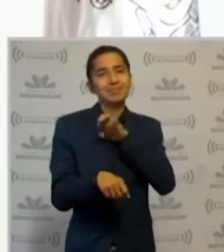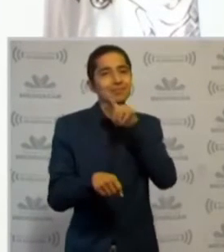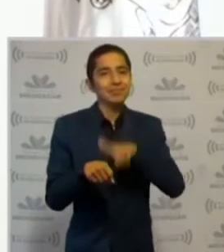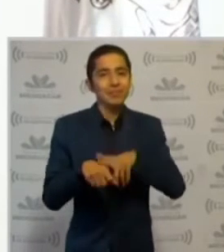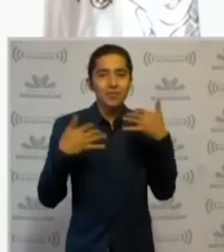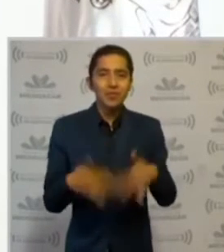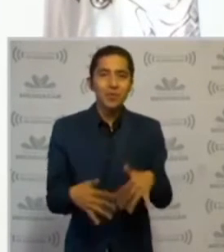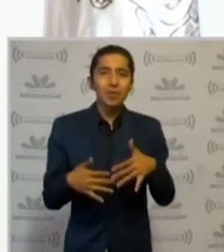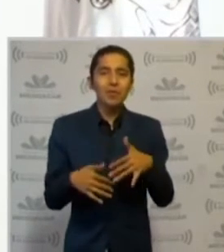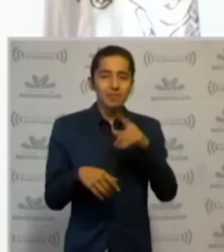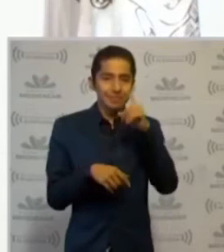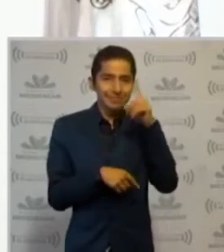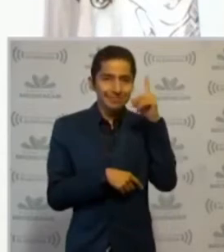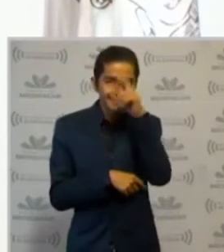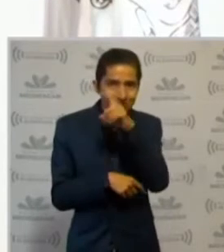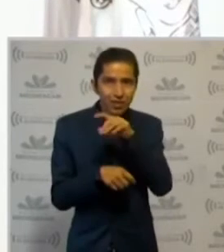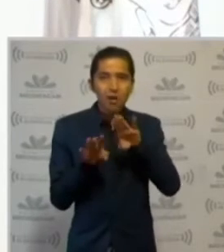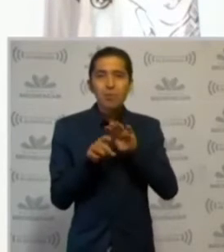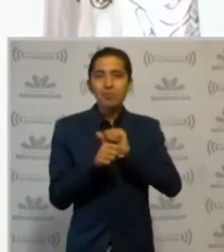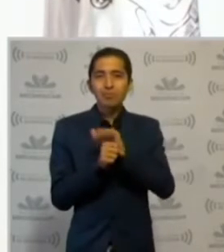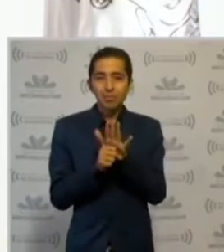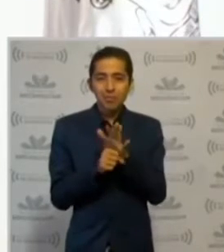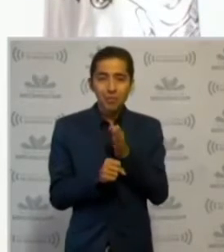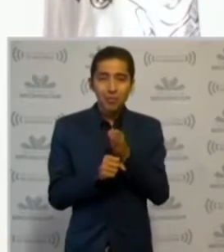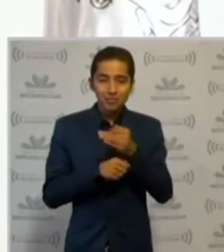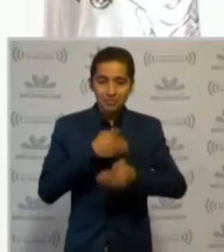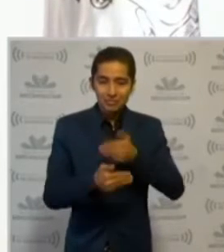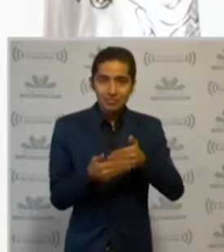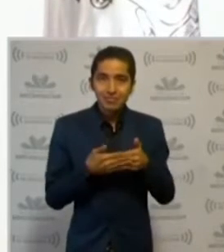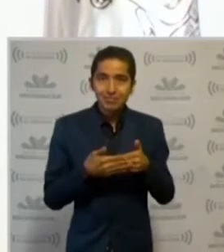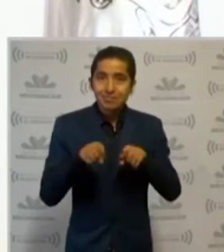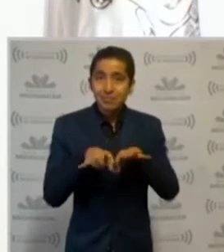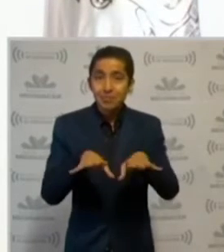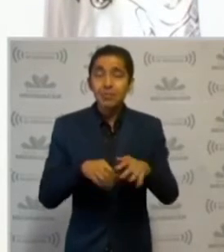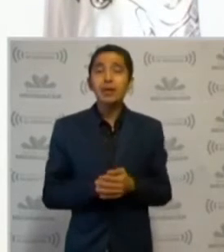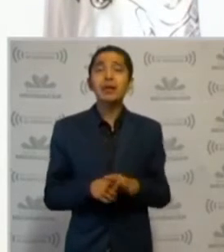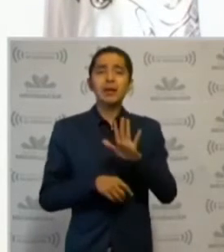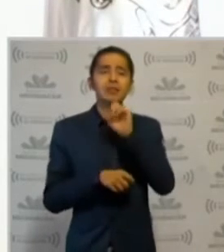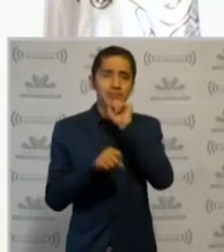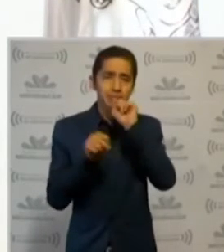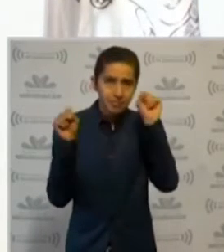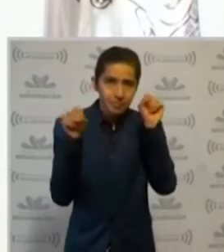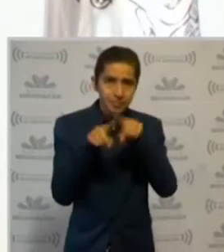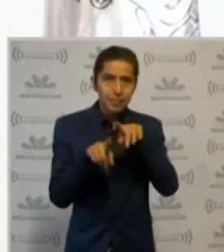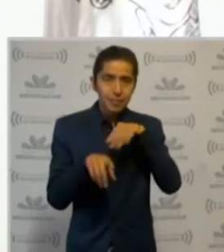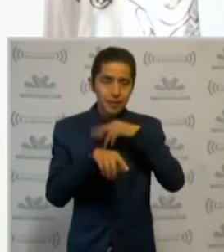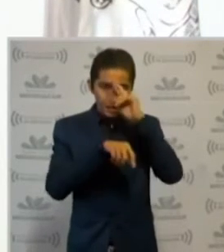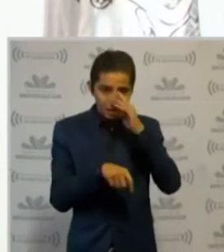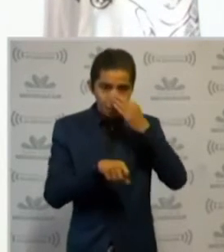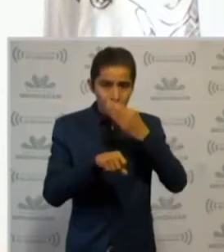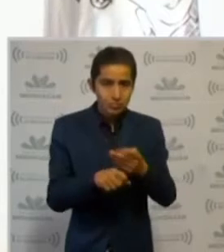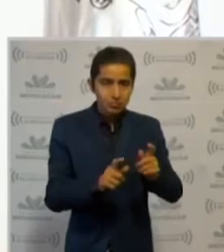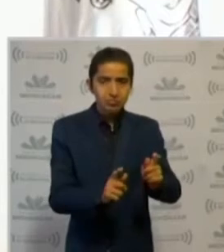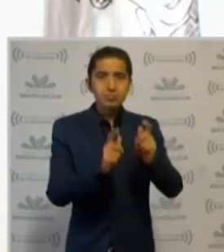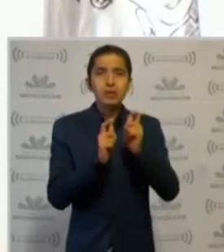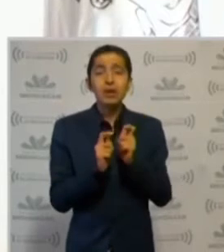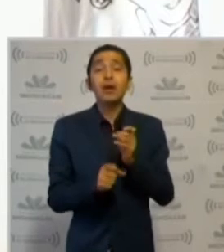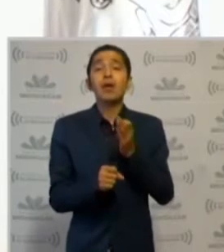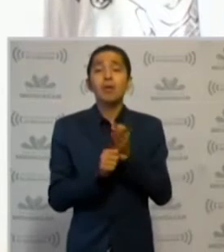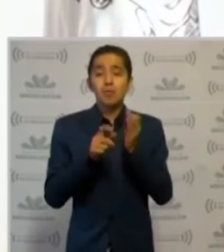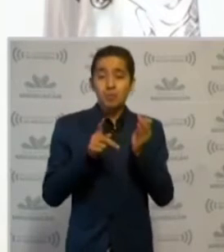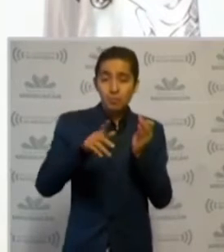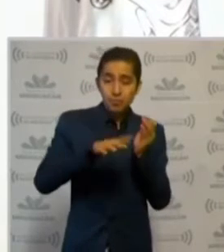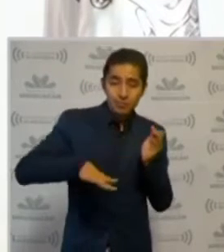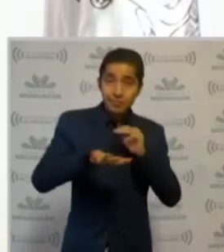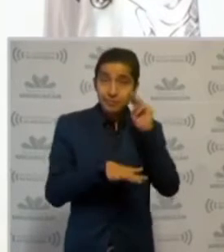dificultad por la crisis sanitaria que enfrentamos, a su vez, en plena responsabilidad frente al